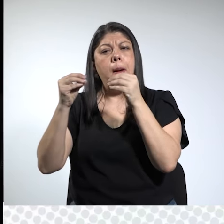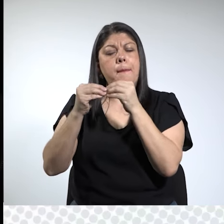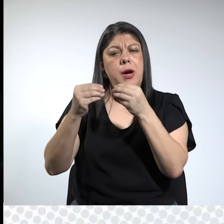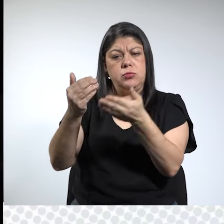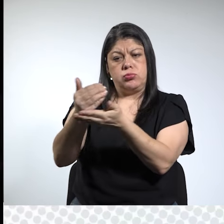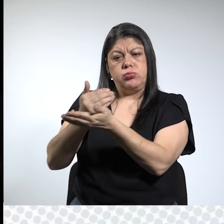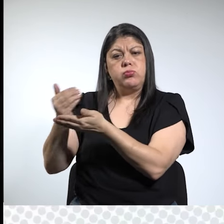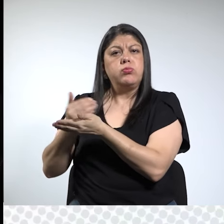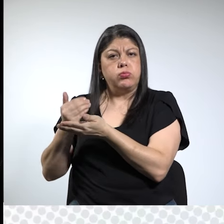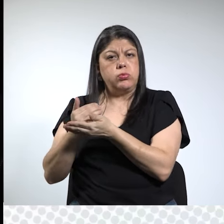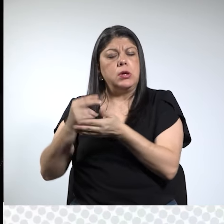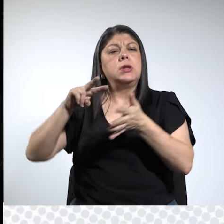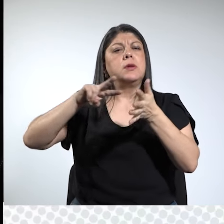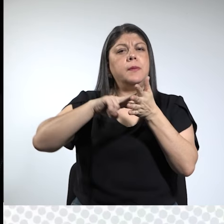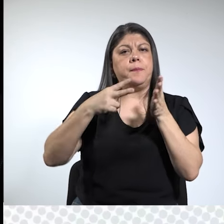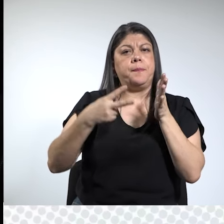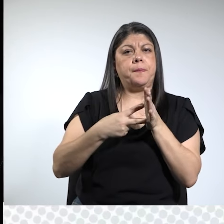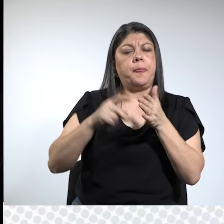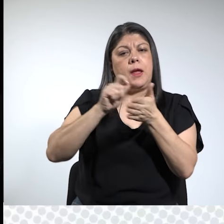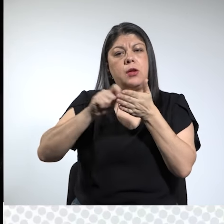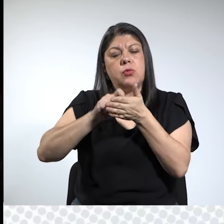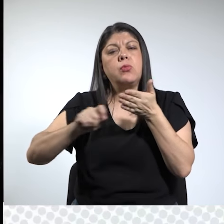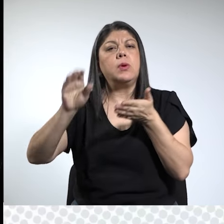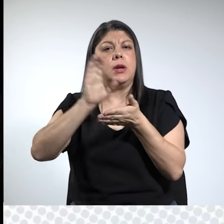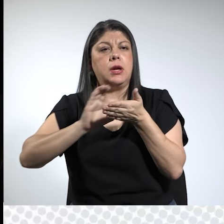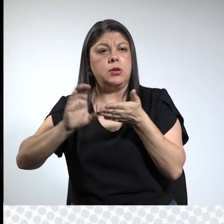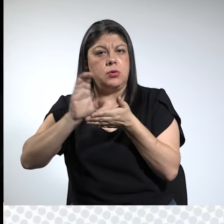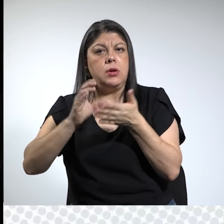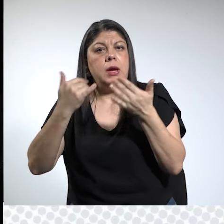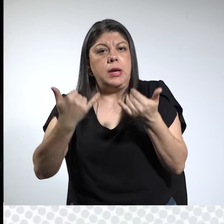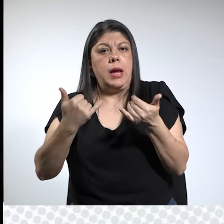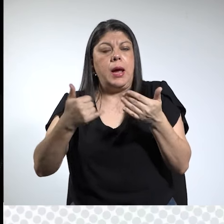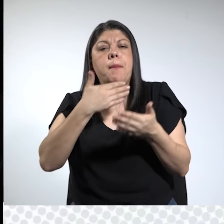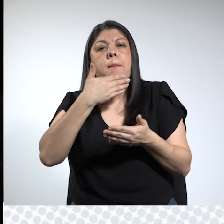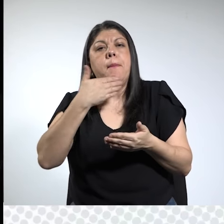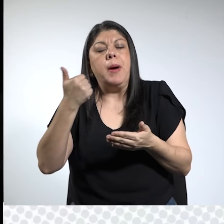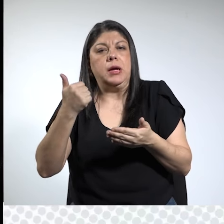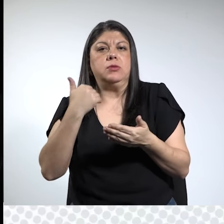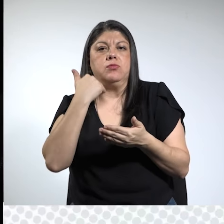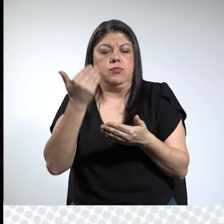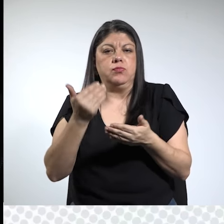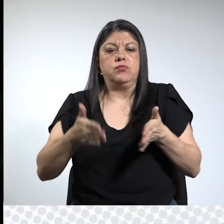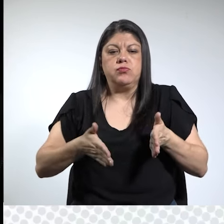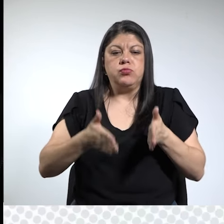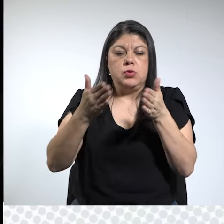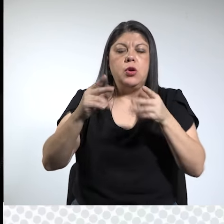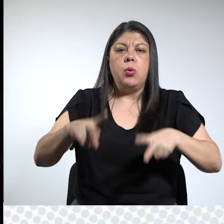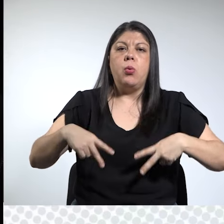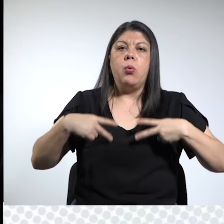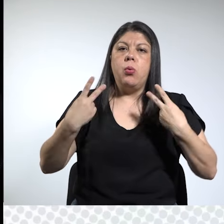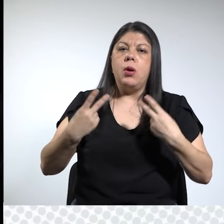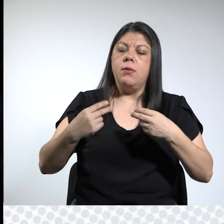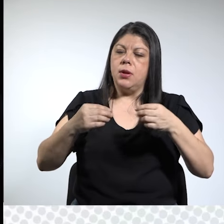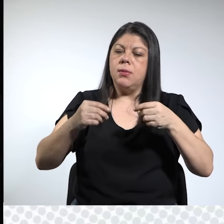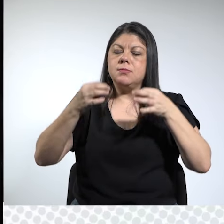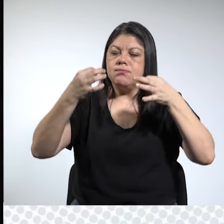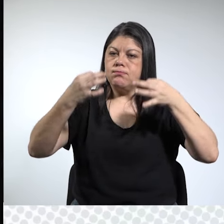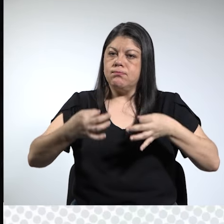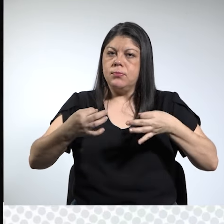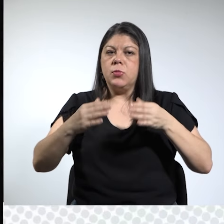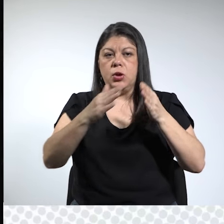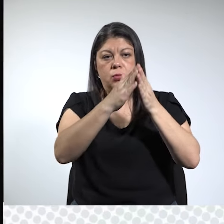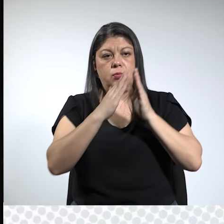de ingresos, y eso pues significa escuelas, colegios, ahora sí, mejores facilidades y una vida un poco más decente, porque todas